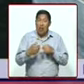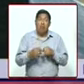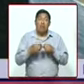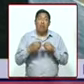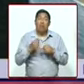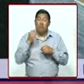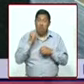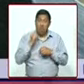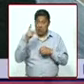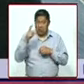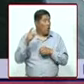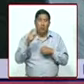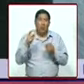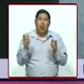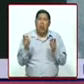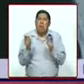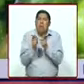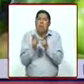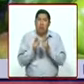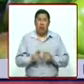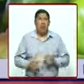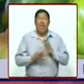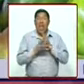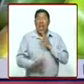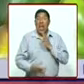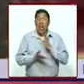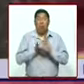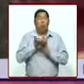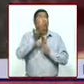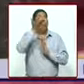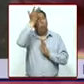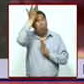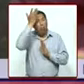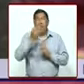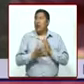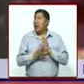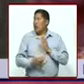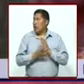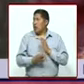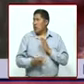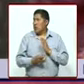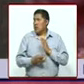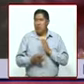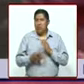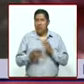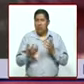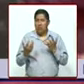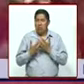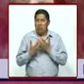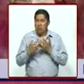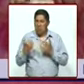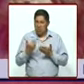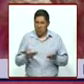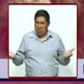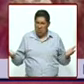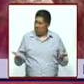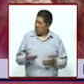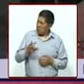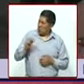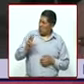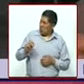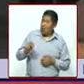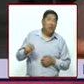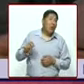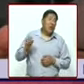de tamaño. El aceite ha subido barbáricamente de precio. El aceite nos venden casado con otros productos que no